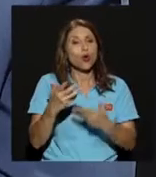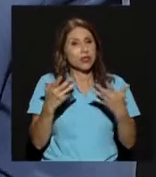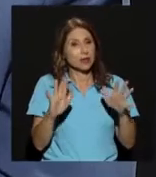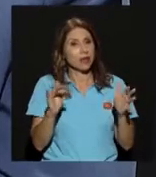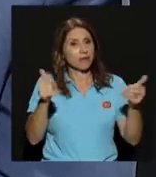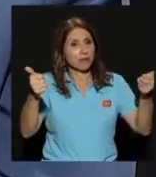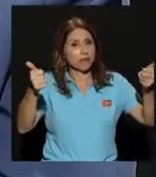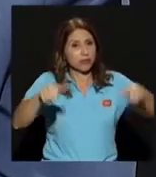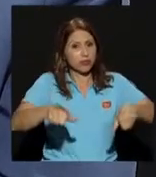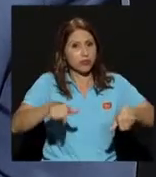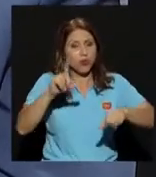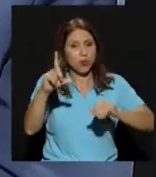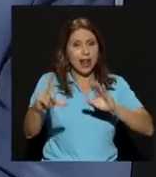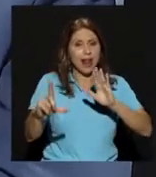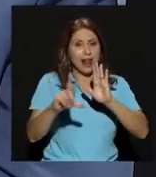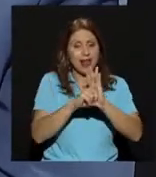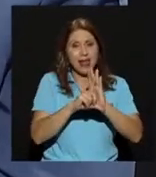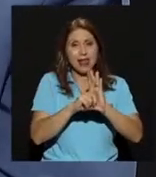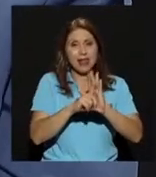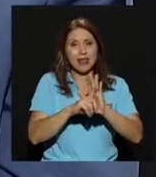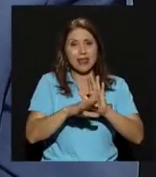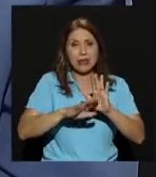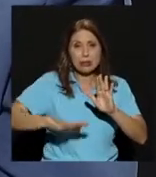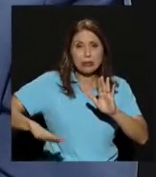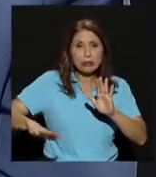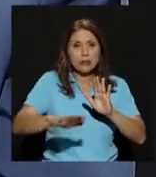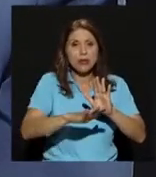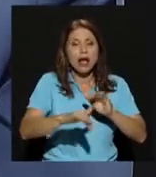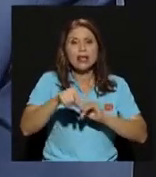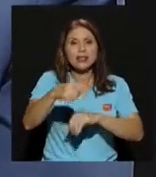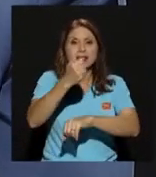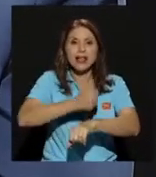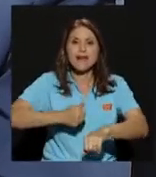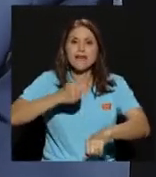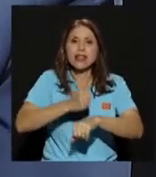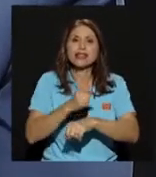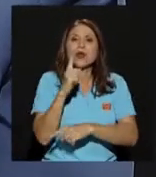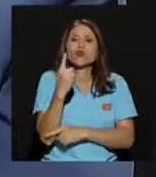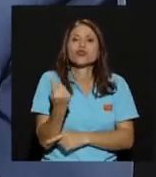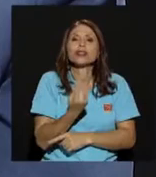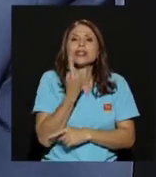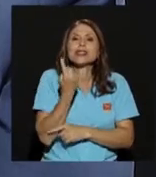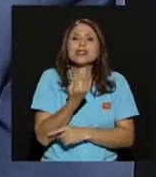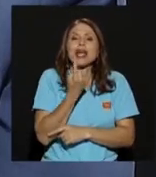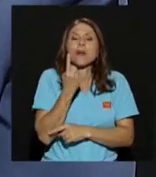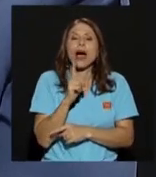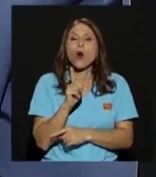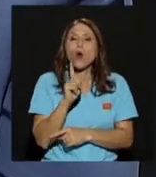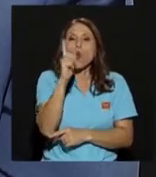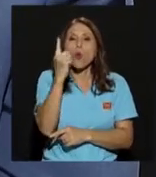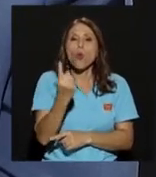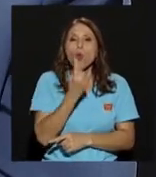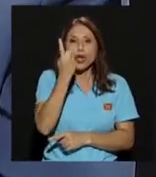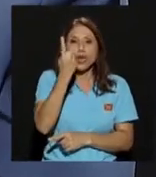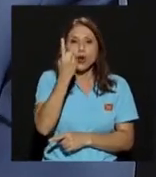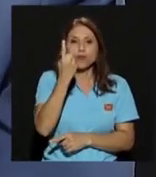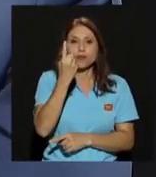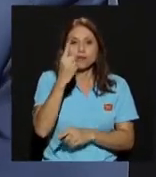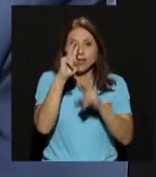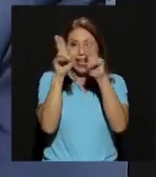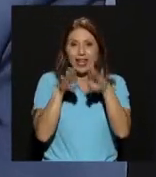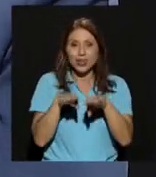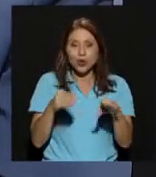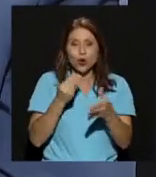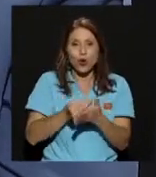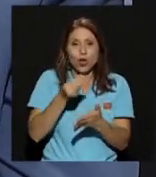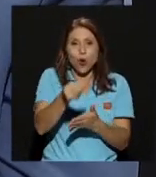de la república en la que se establece un sistema único electrónico de compras eso es una maravilla